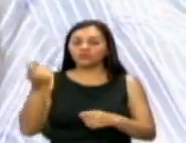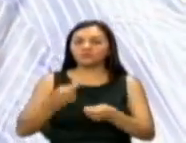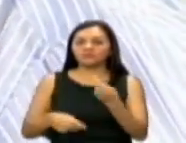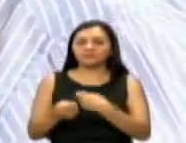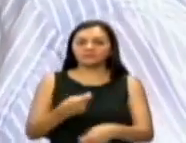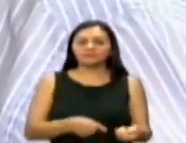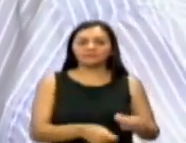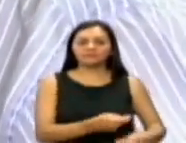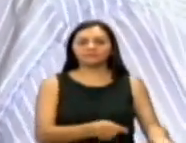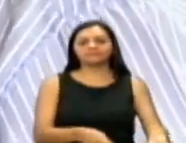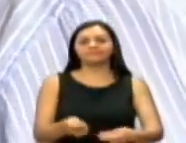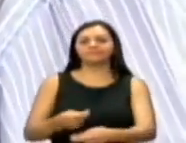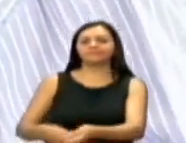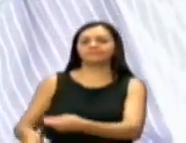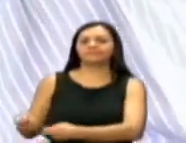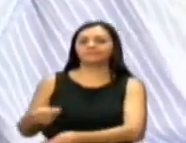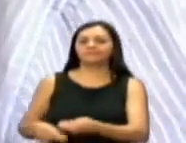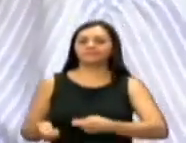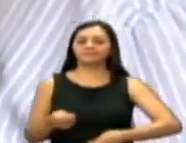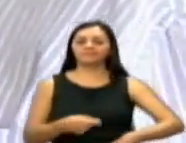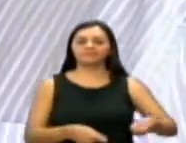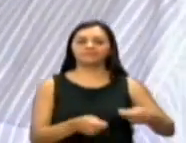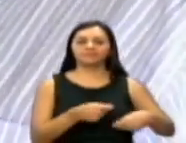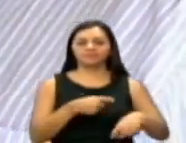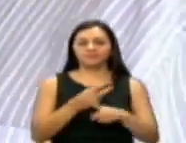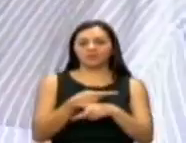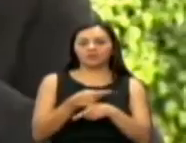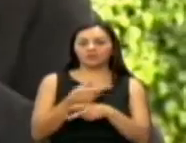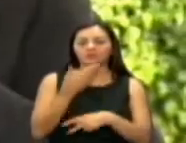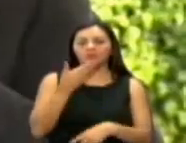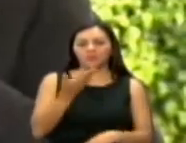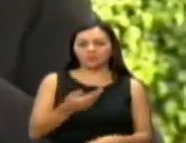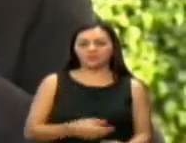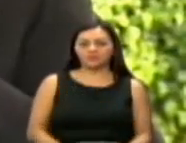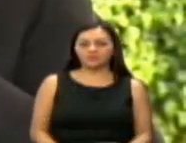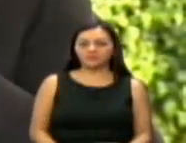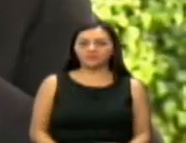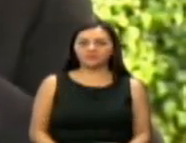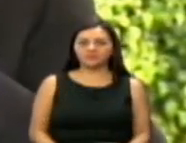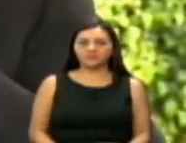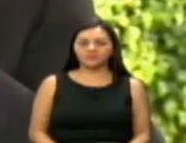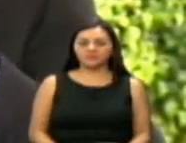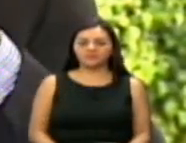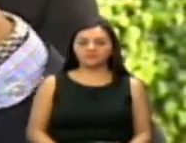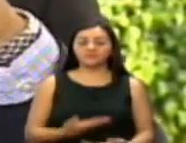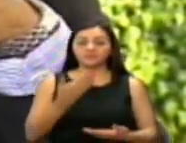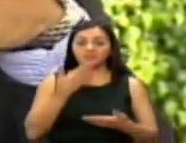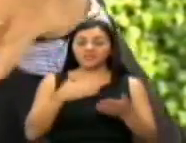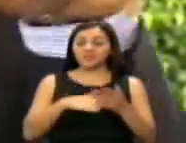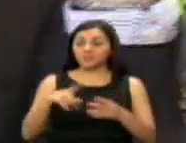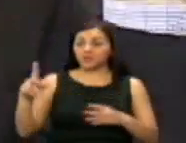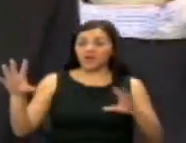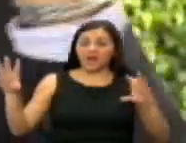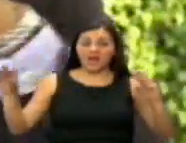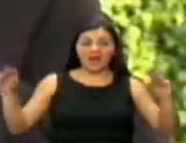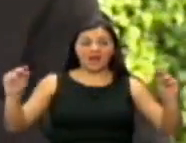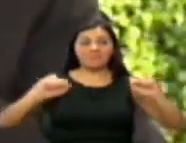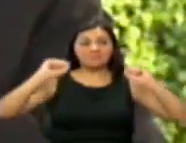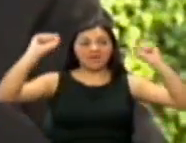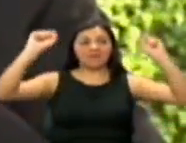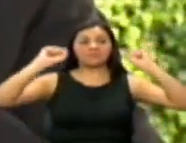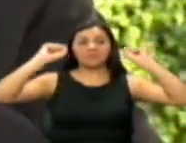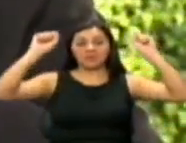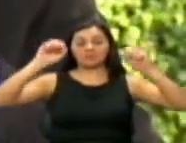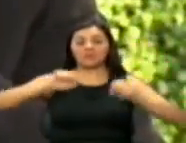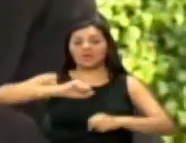de hormiga, que eso también está afectando. Vea, si los que hicieran bulla, más bulla, ganaran elecciones, hace rato pues estarían en el